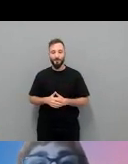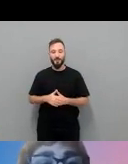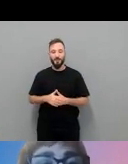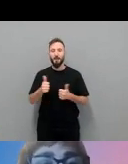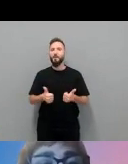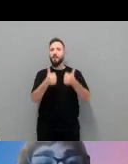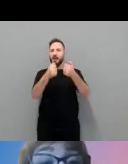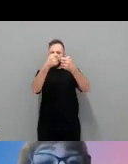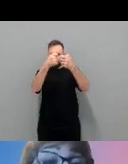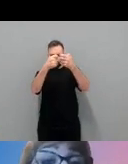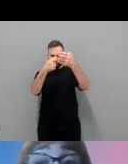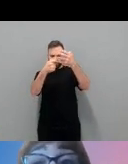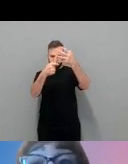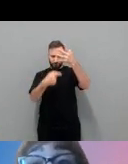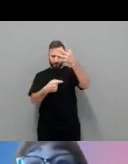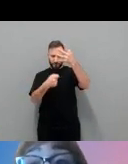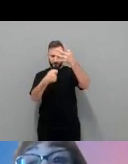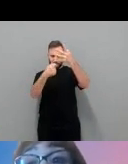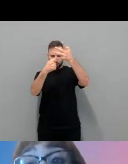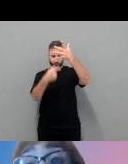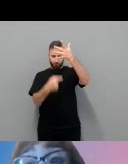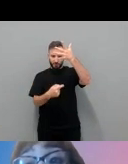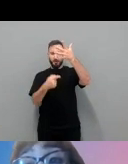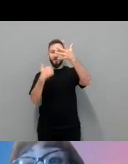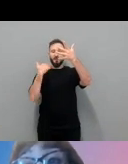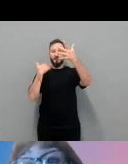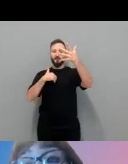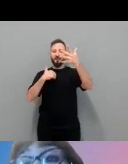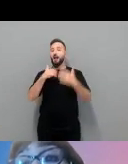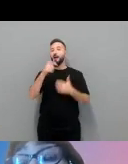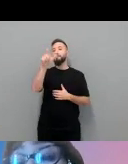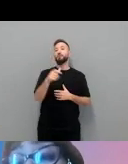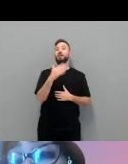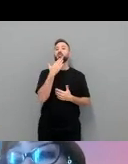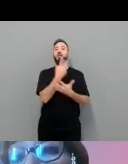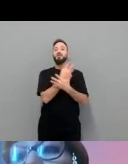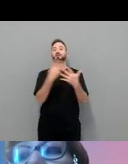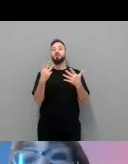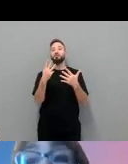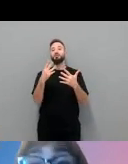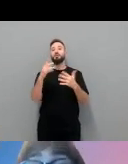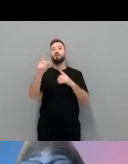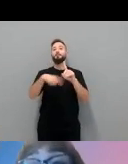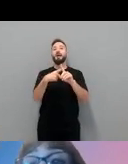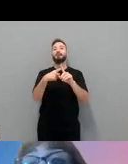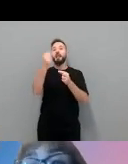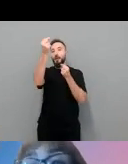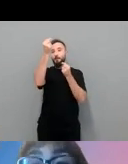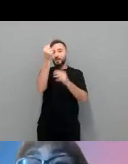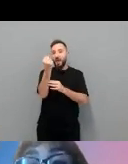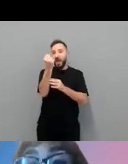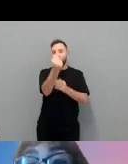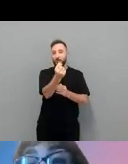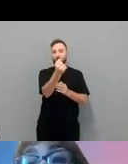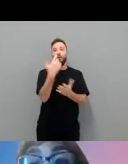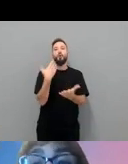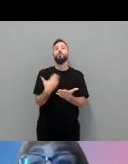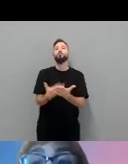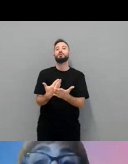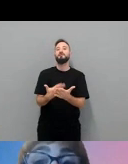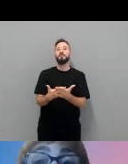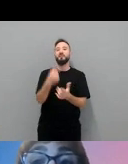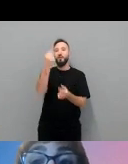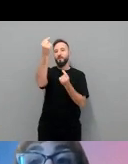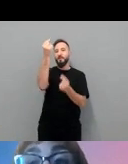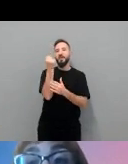cosas? Bueno, pues si la persona ya ha cumplido los 18 años y tiene una medida de apoyo, pues algo que justifique esa medida de apoyo. Si es una